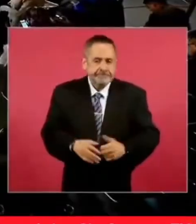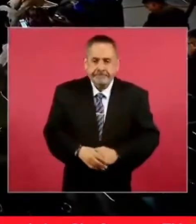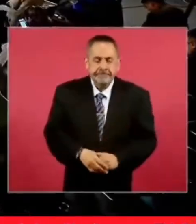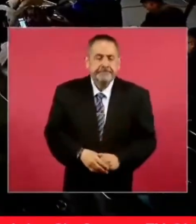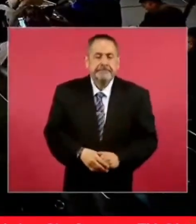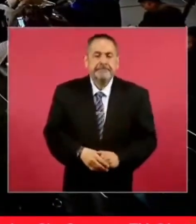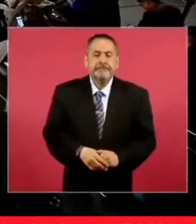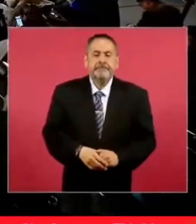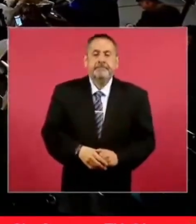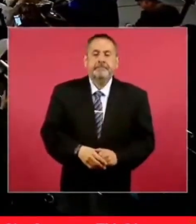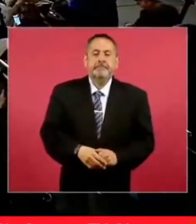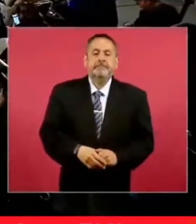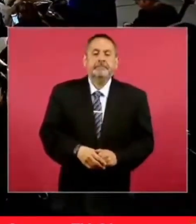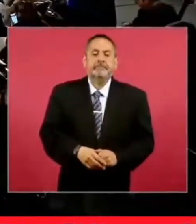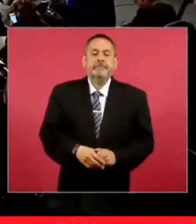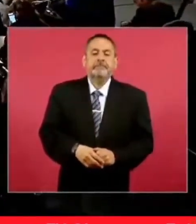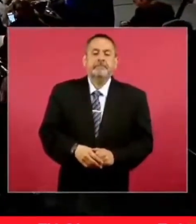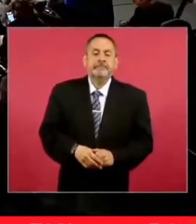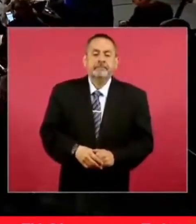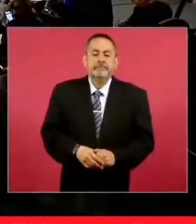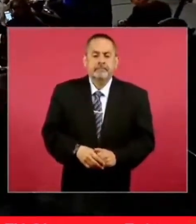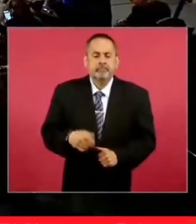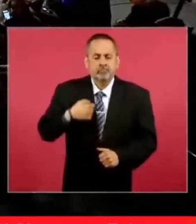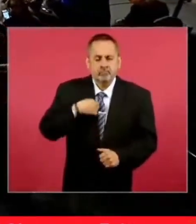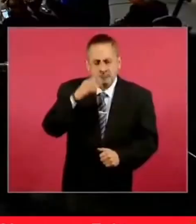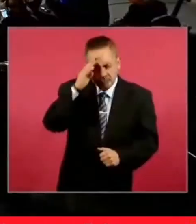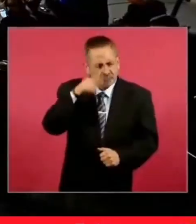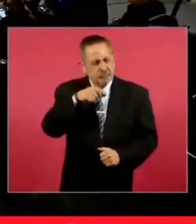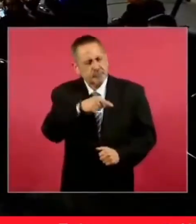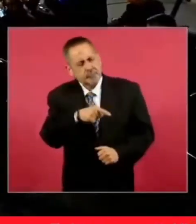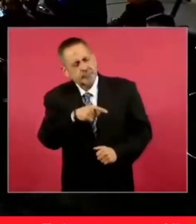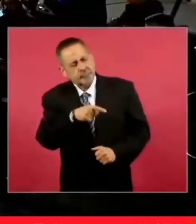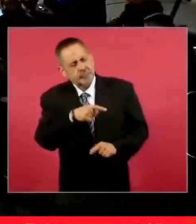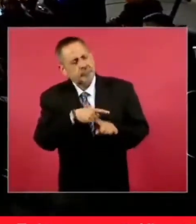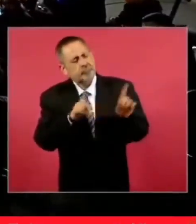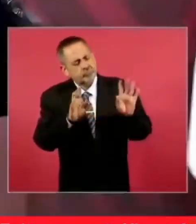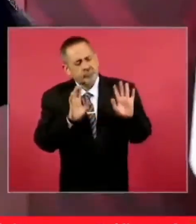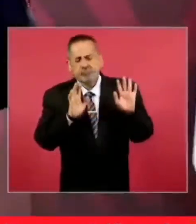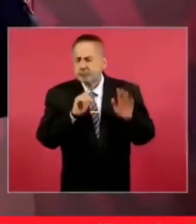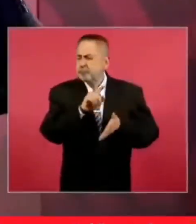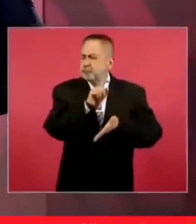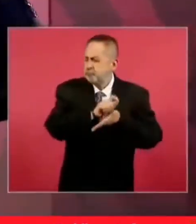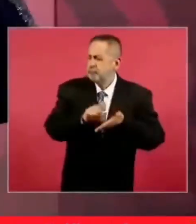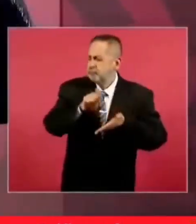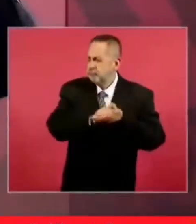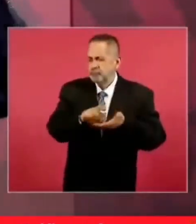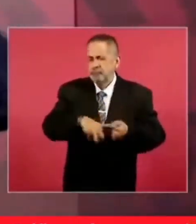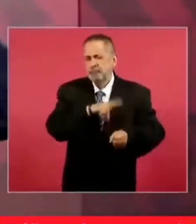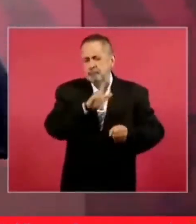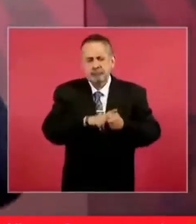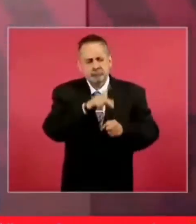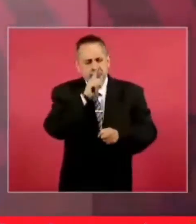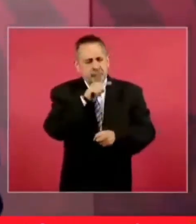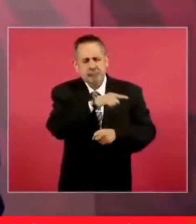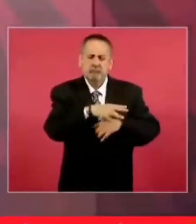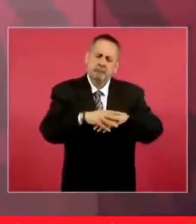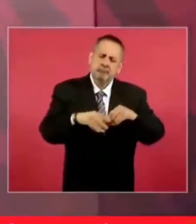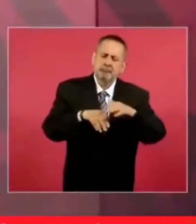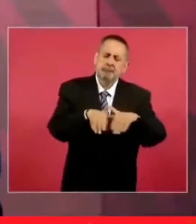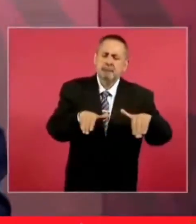Pero yo lo tenía pues un concepto de escritor intelectual, no